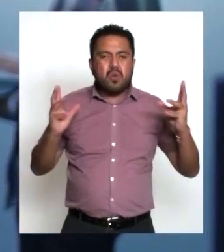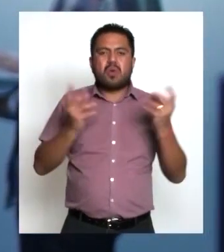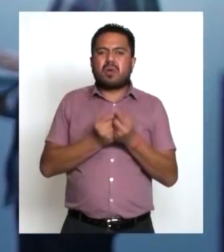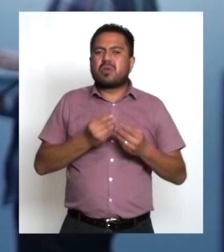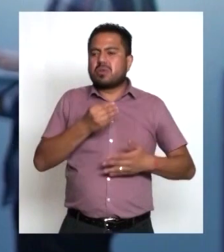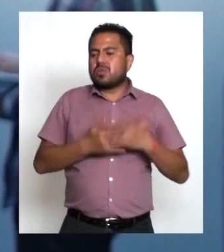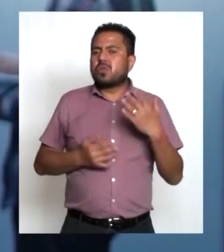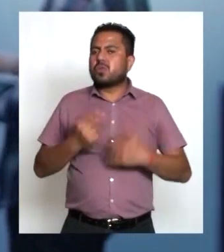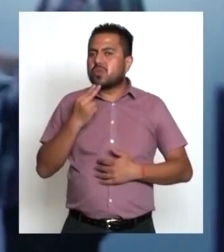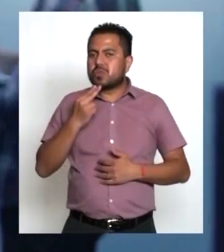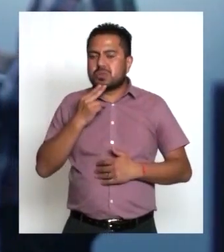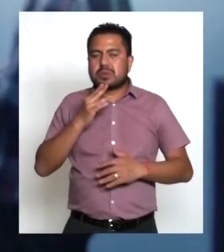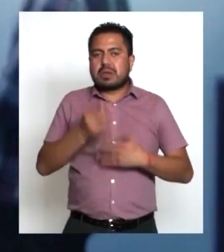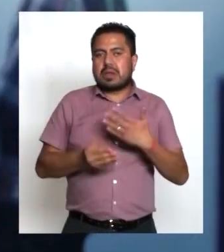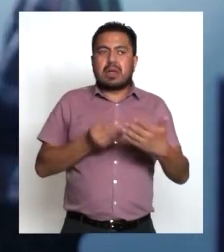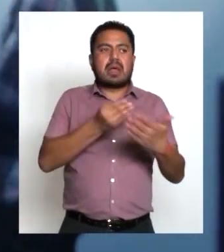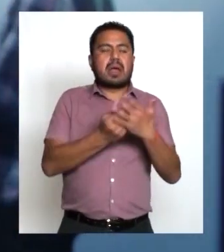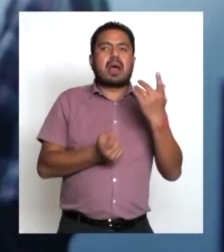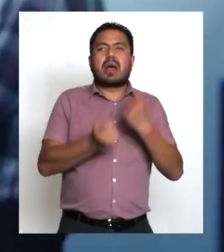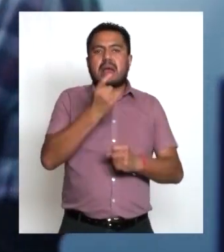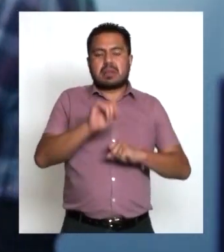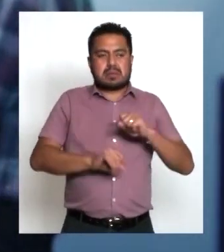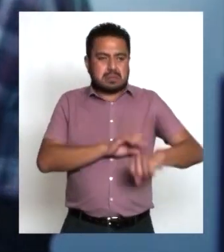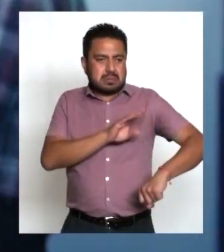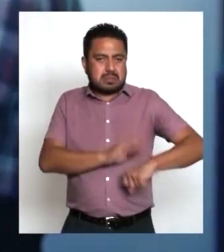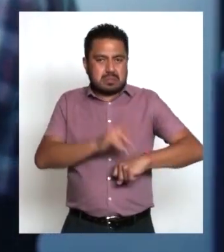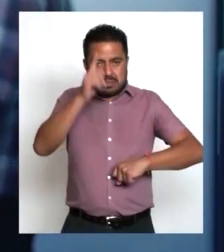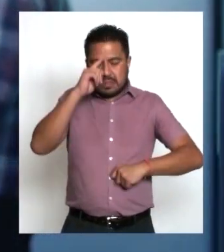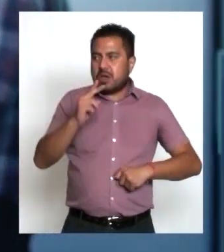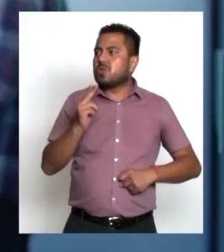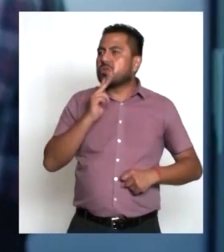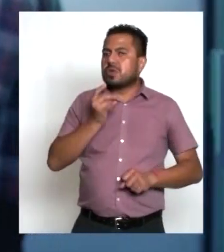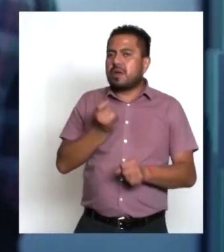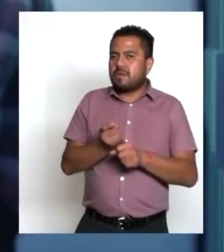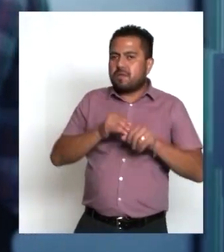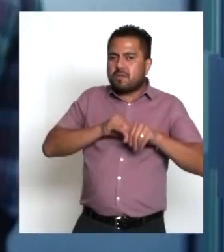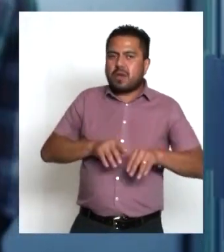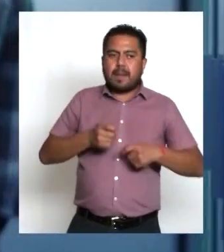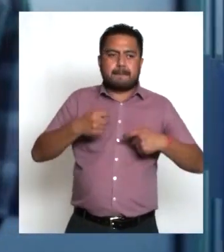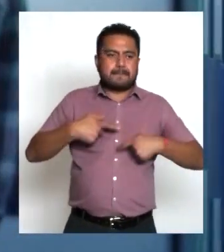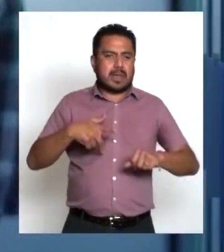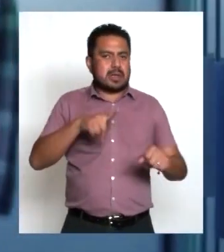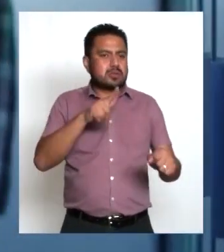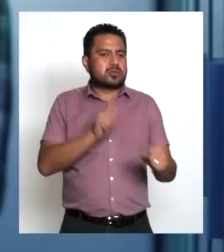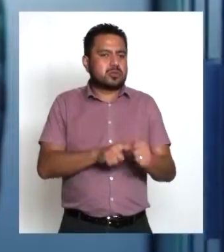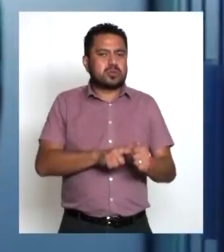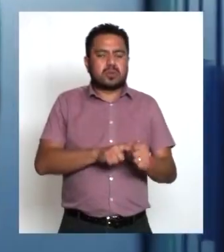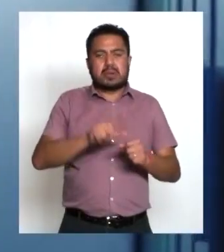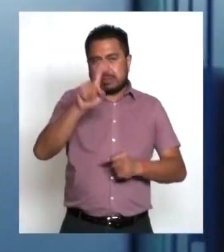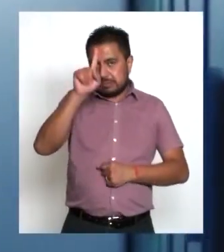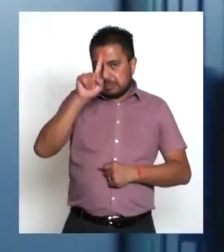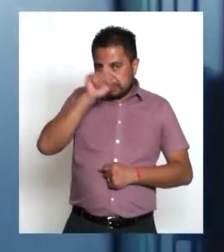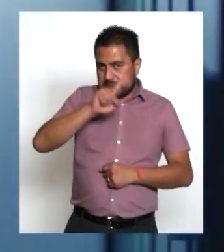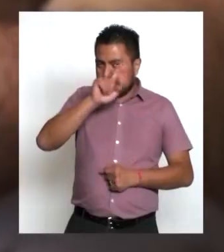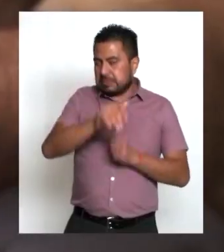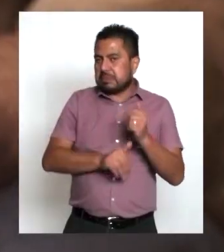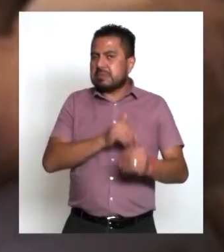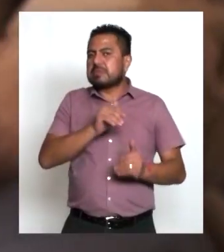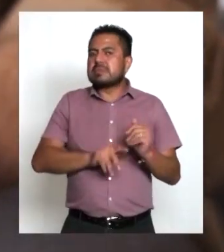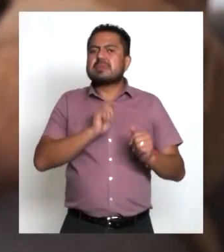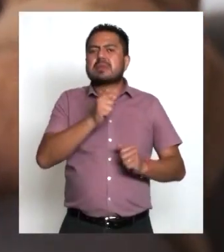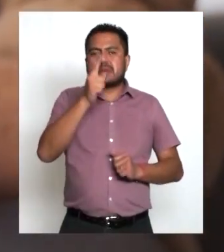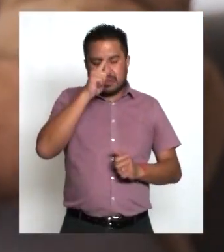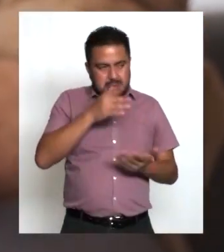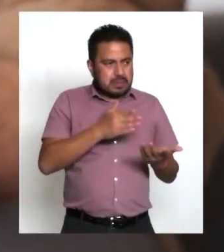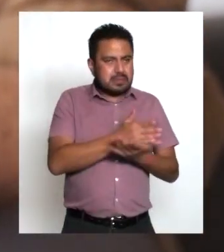las condiciones de uso, pues otorgarás algunos permisos para el uso de tu información personal. Una recomendación